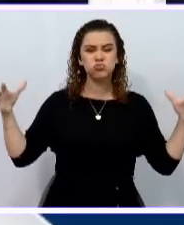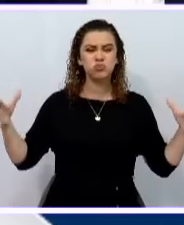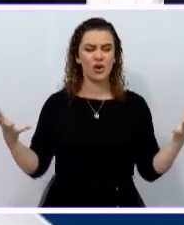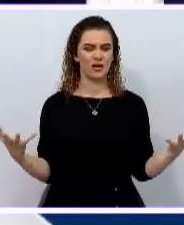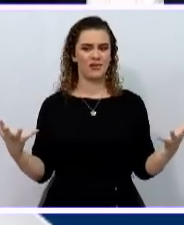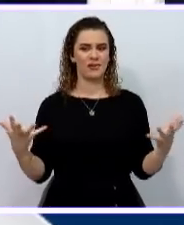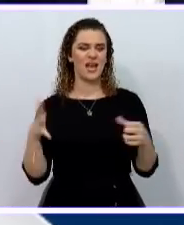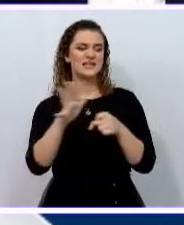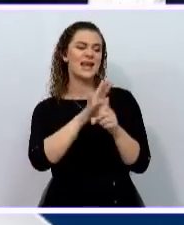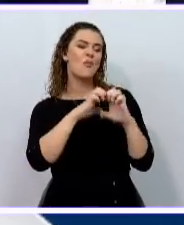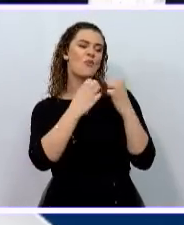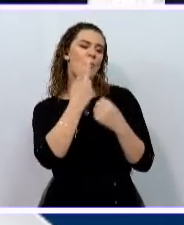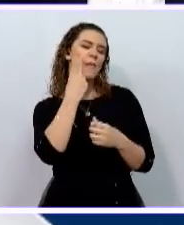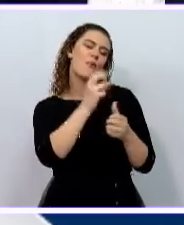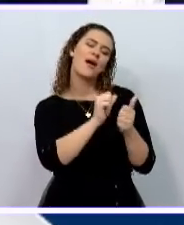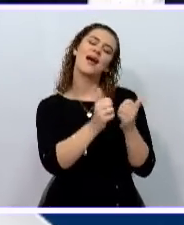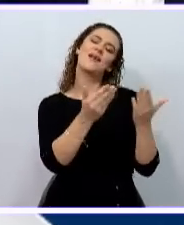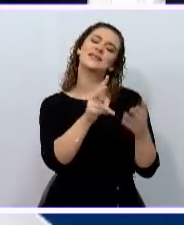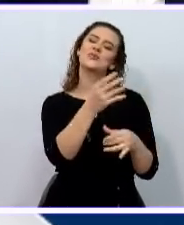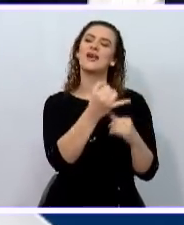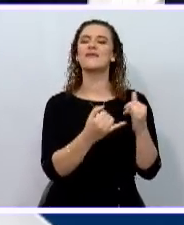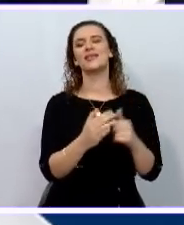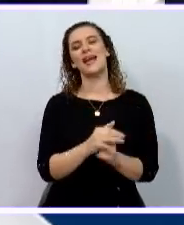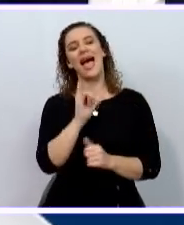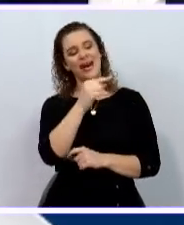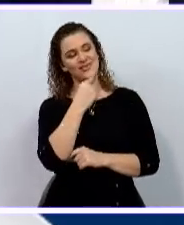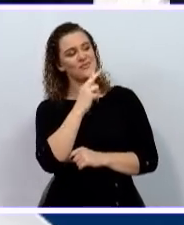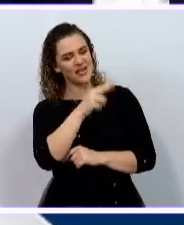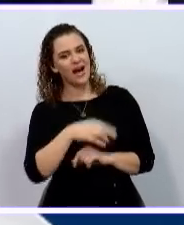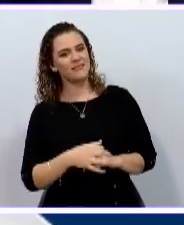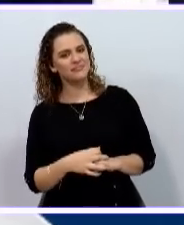deportivamos el estadio para verlos clasificaron la segunda final